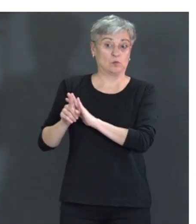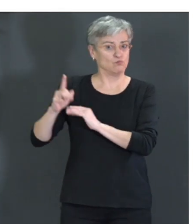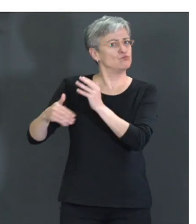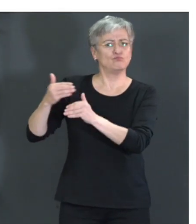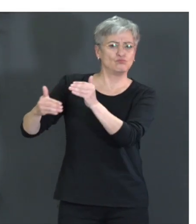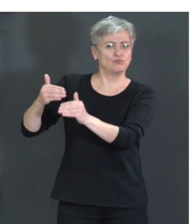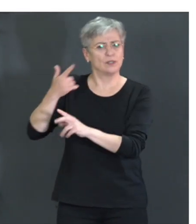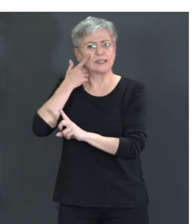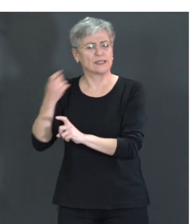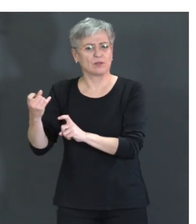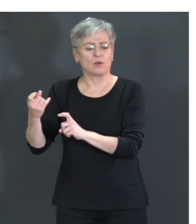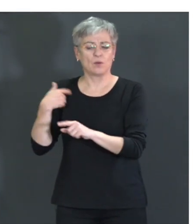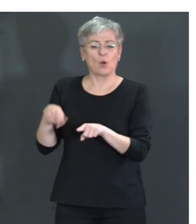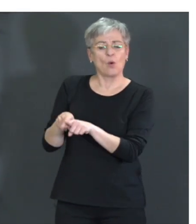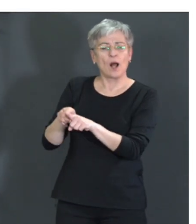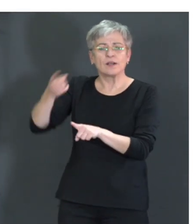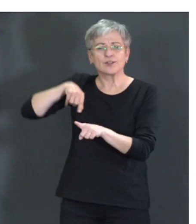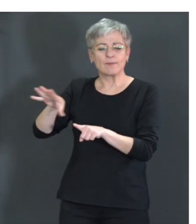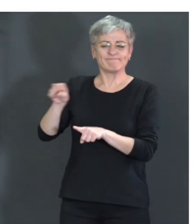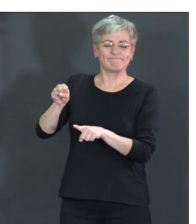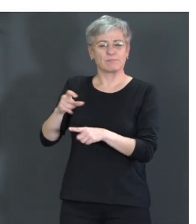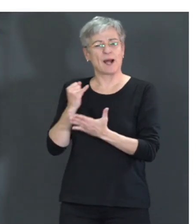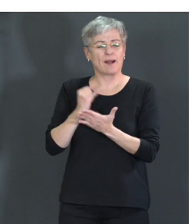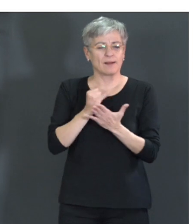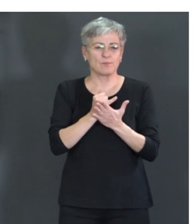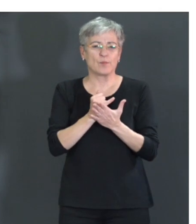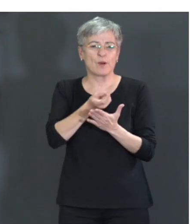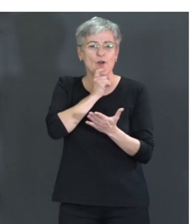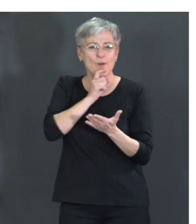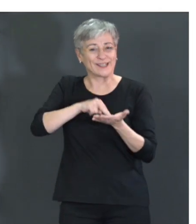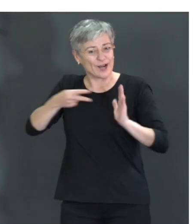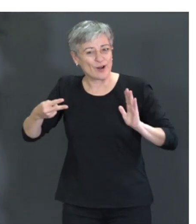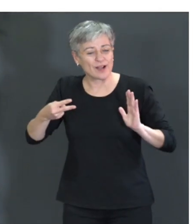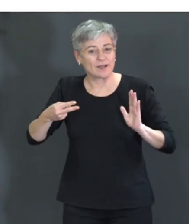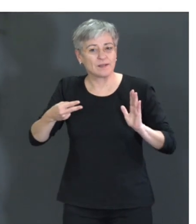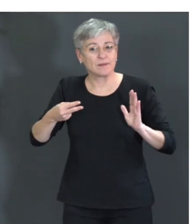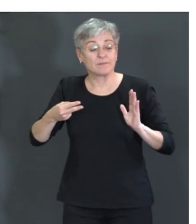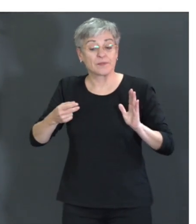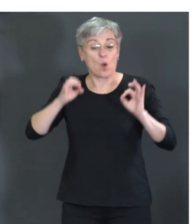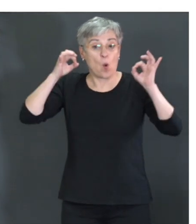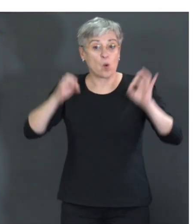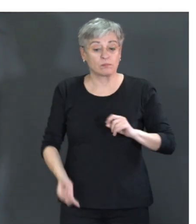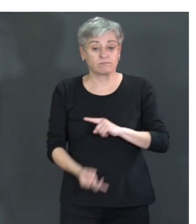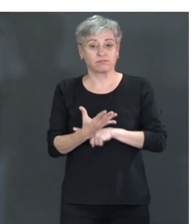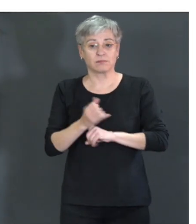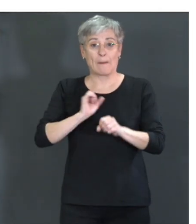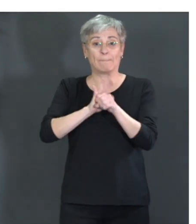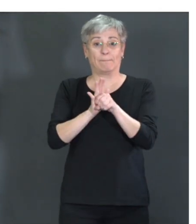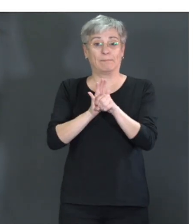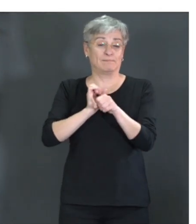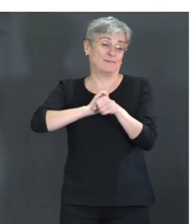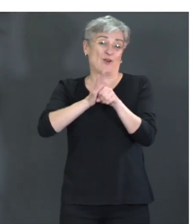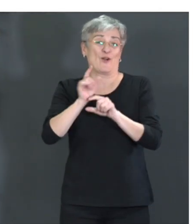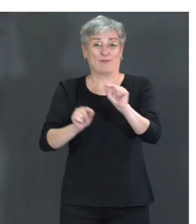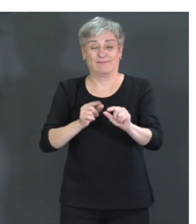mucho. Y ya estábamos pues haciendo pruebas con ese tipo de tecnología cuando apareció la pandemia. Entonces, a partir de ahí